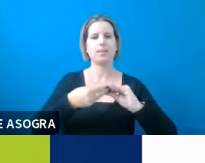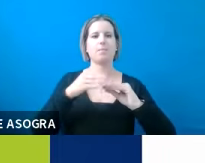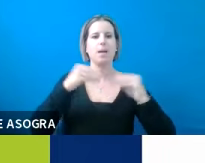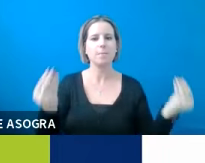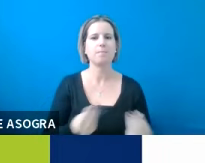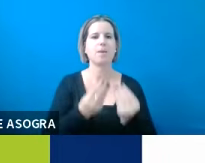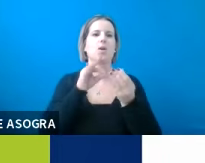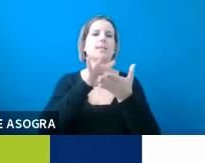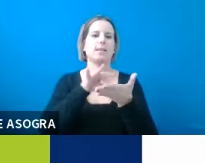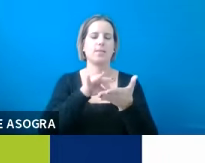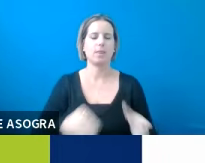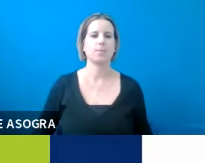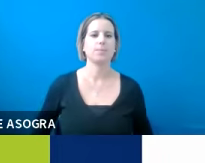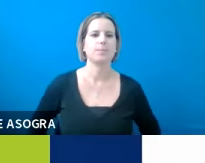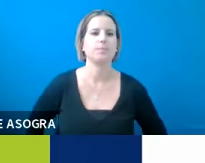servicio.